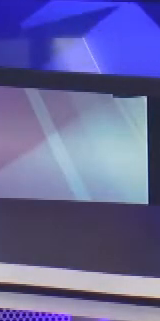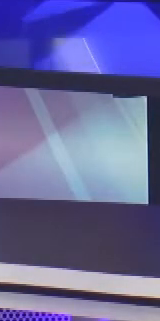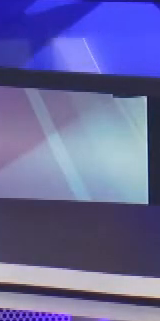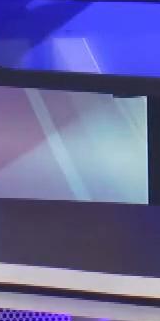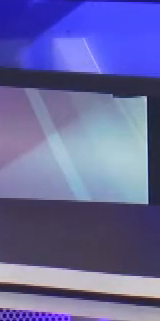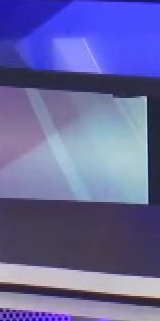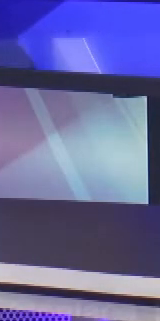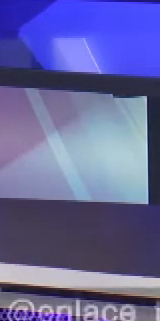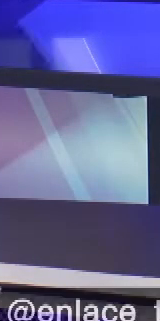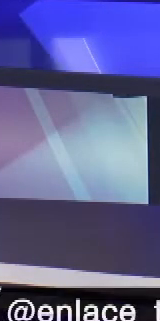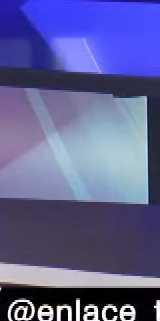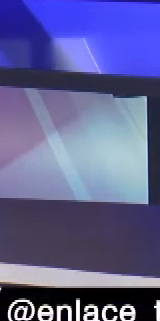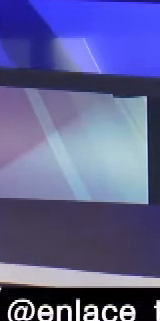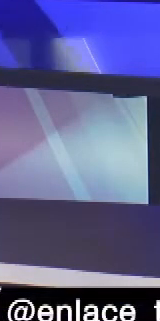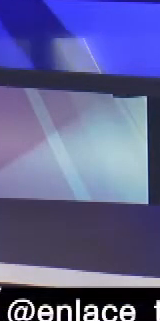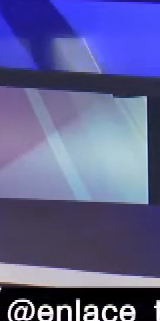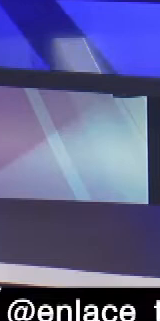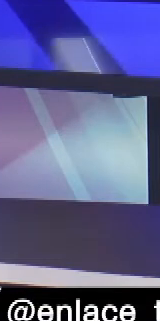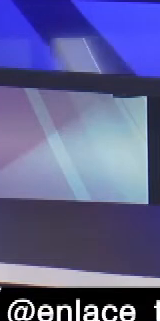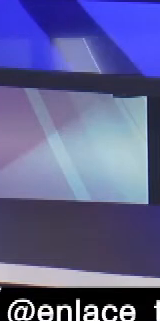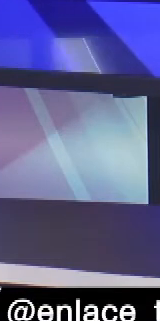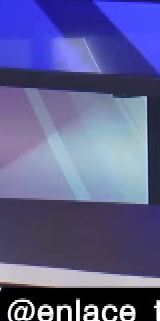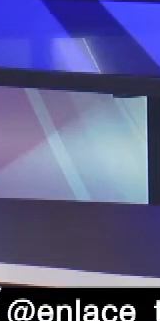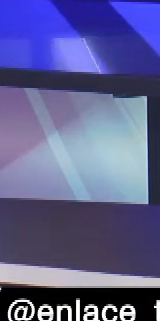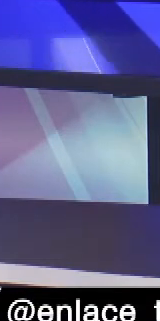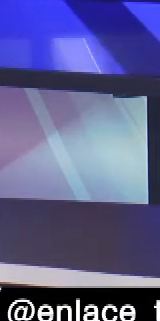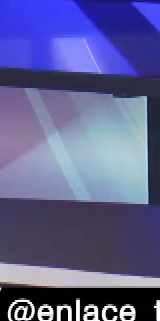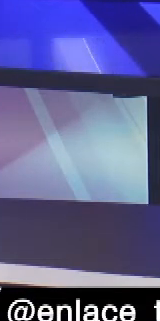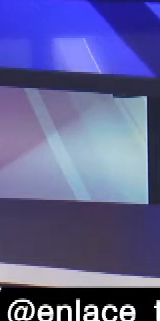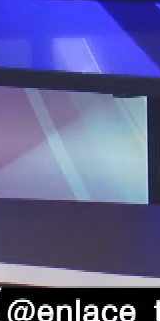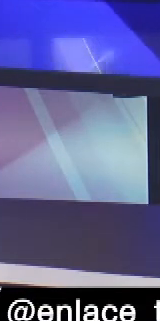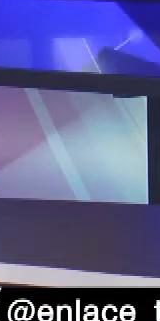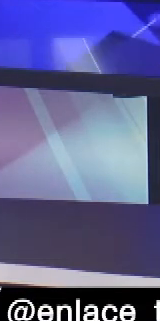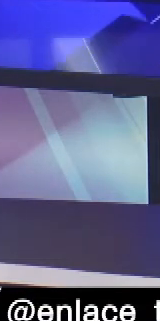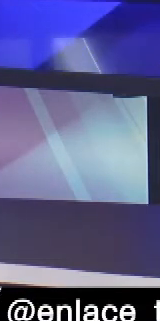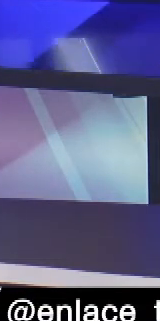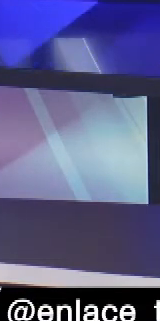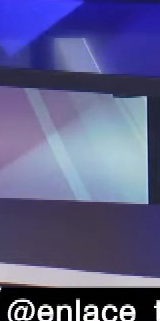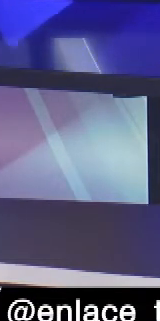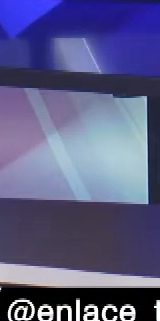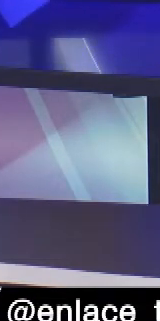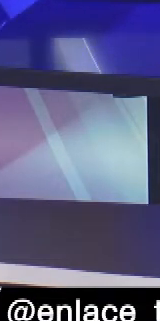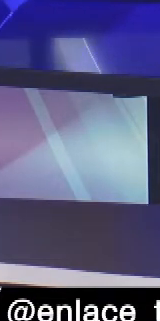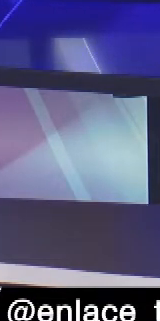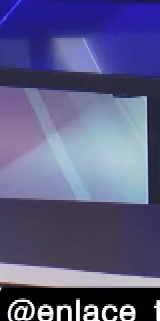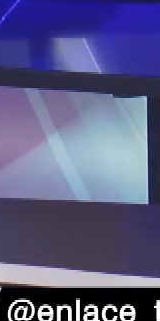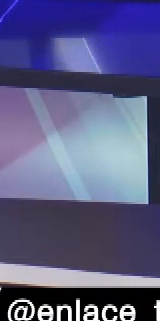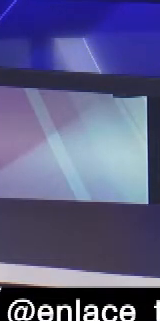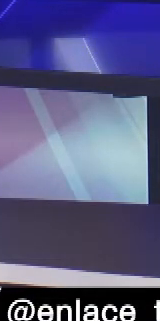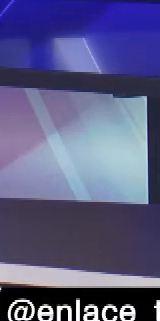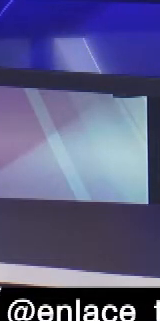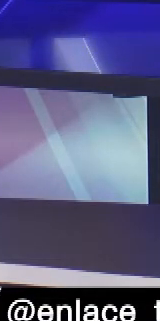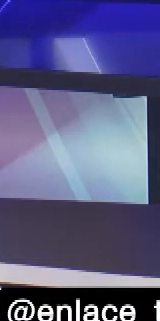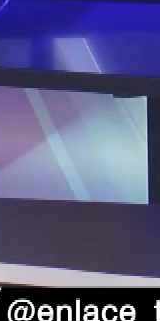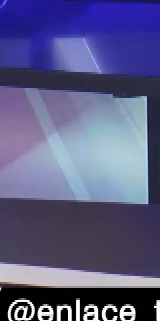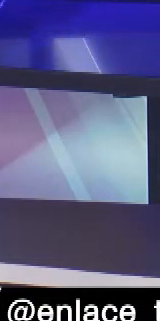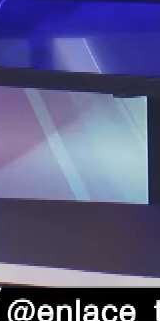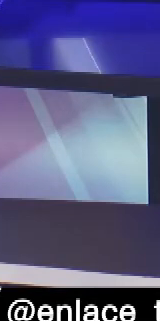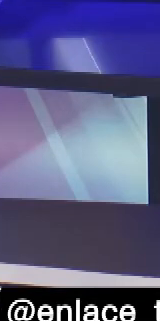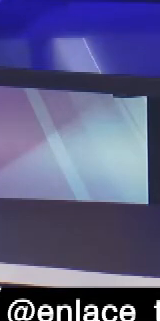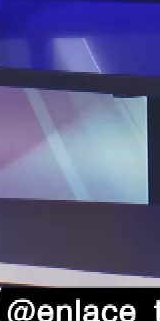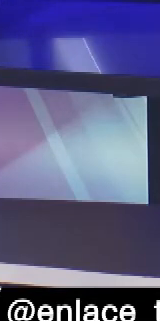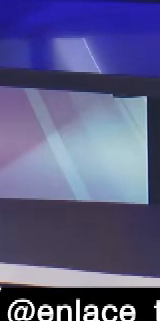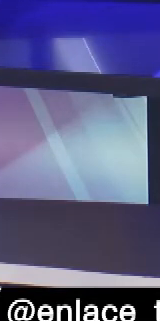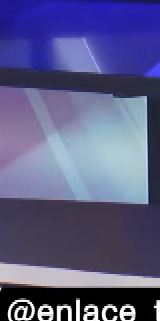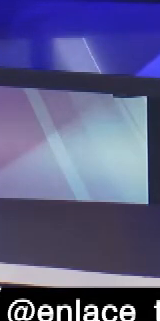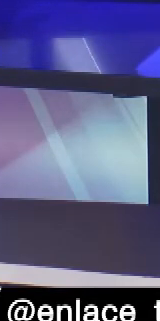Iniciamos con el desarrollo de la información. La Fiscalía General de la Nación capturó en las últimas horas a un sujeto sindicado de abuso sexual a menor de 14